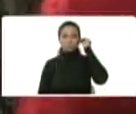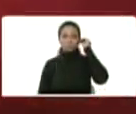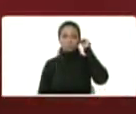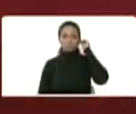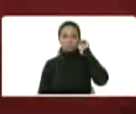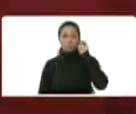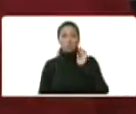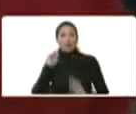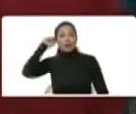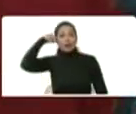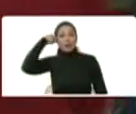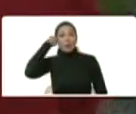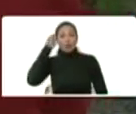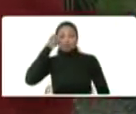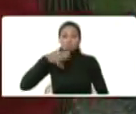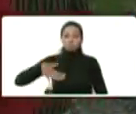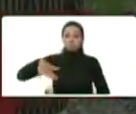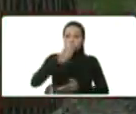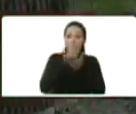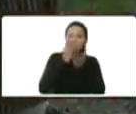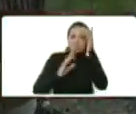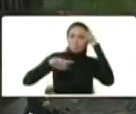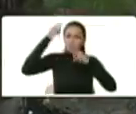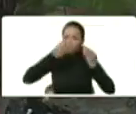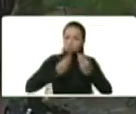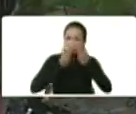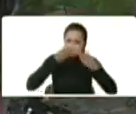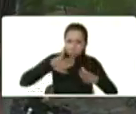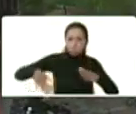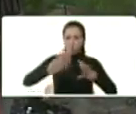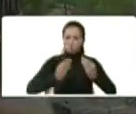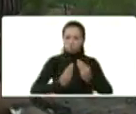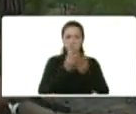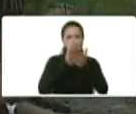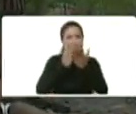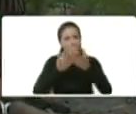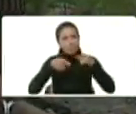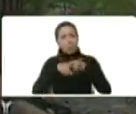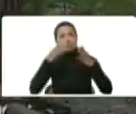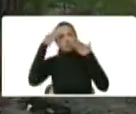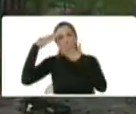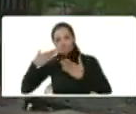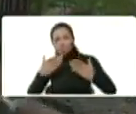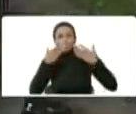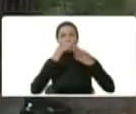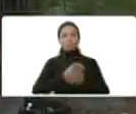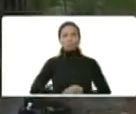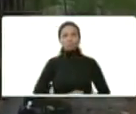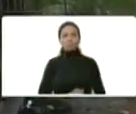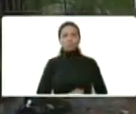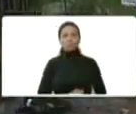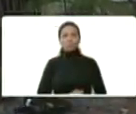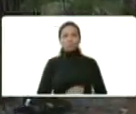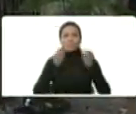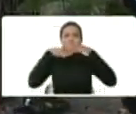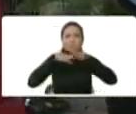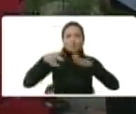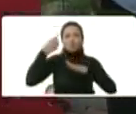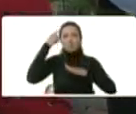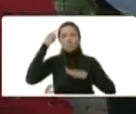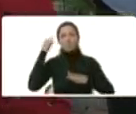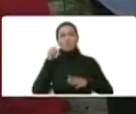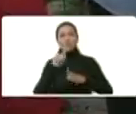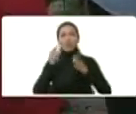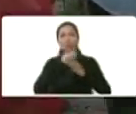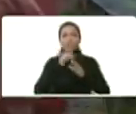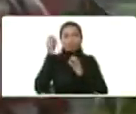El recuerdo, y allá el pueblo siempre. Chávez y el pueblo, pueblo y Chávez. Saludos, saludos. Bendito el día aquel en que